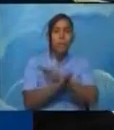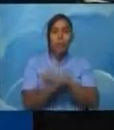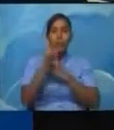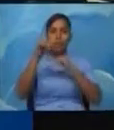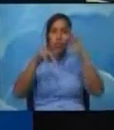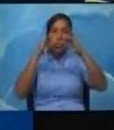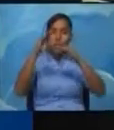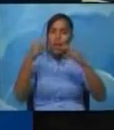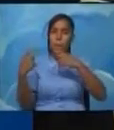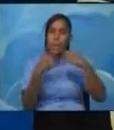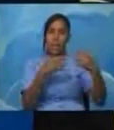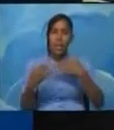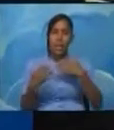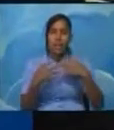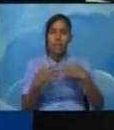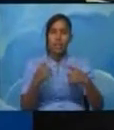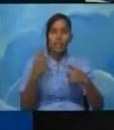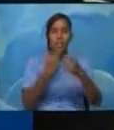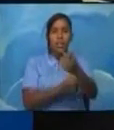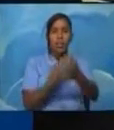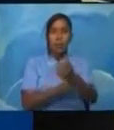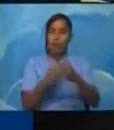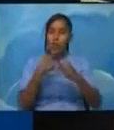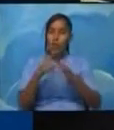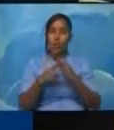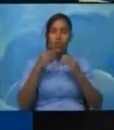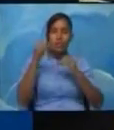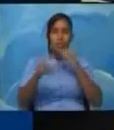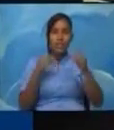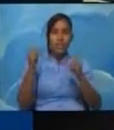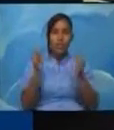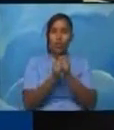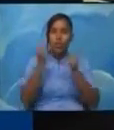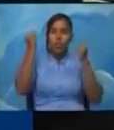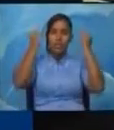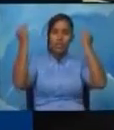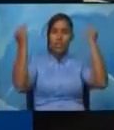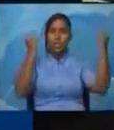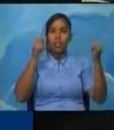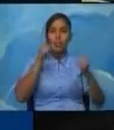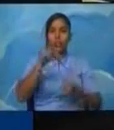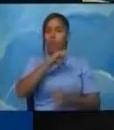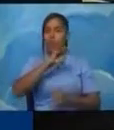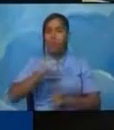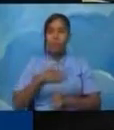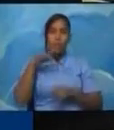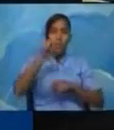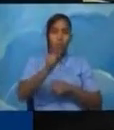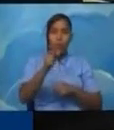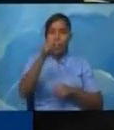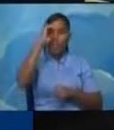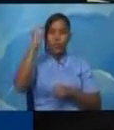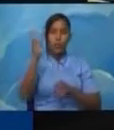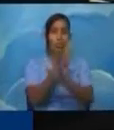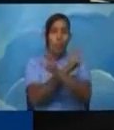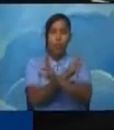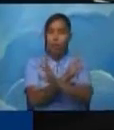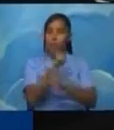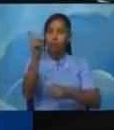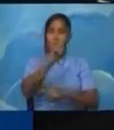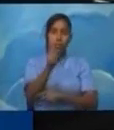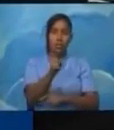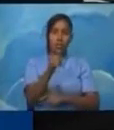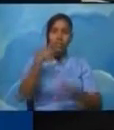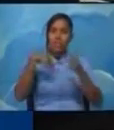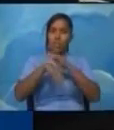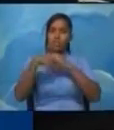vamos a subir a pelear, ahora sí es verdad. Hermano, las cosas hay que hacerlo con mucha inteligencia. Usted no puede tomar a Dios de juego, no señor. Que si mañana